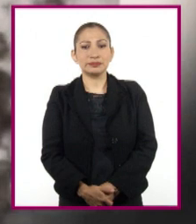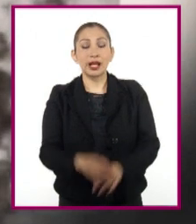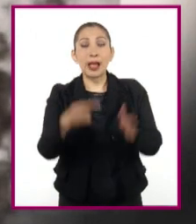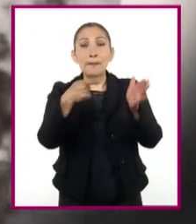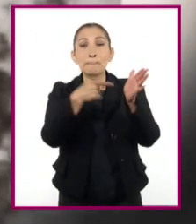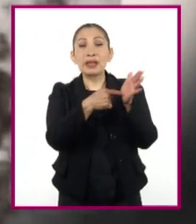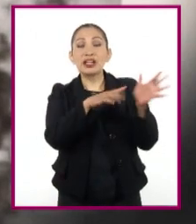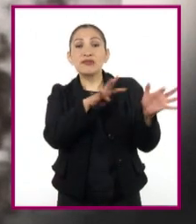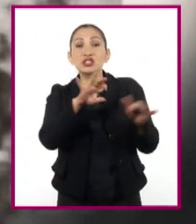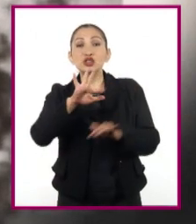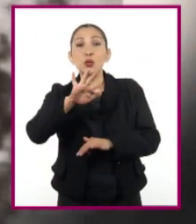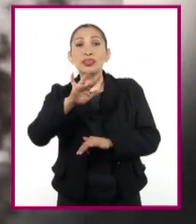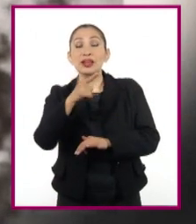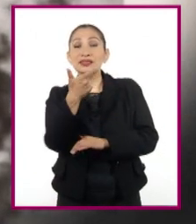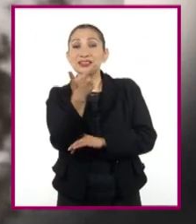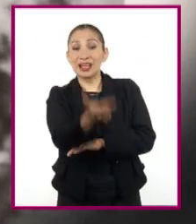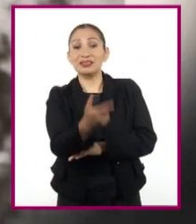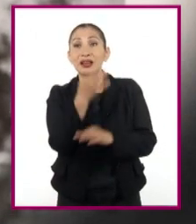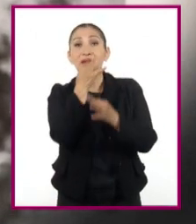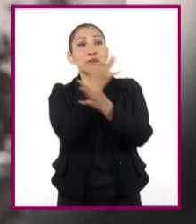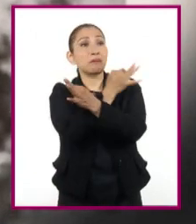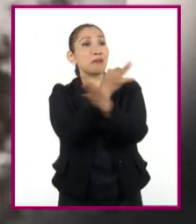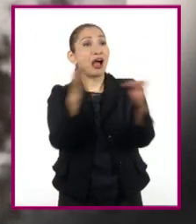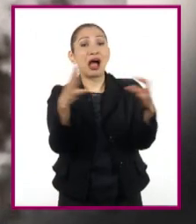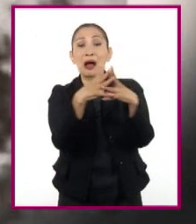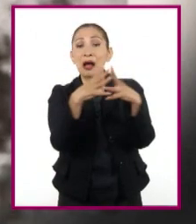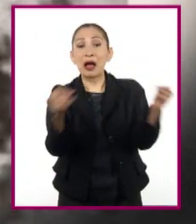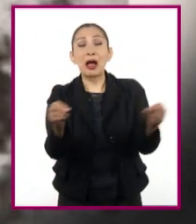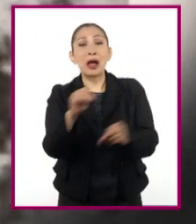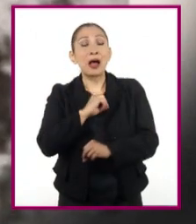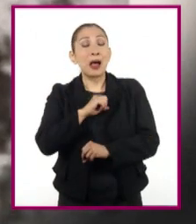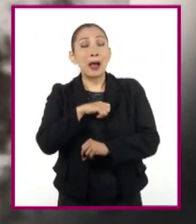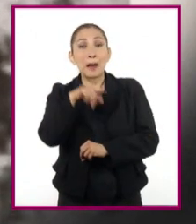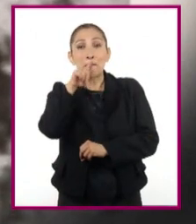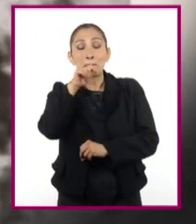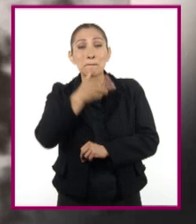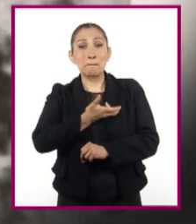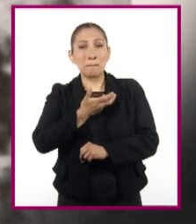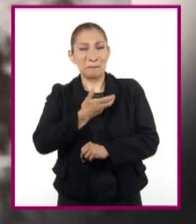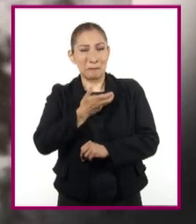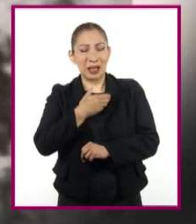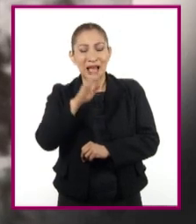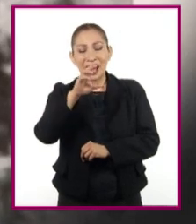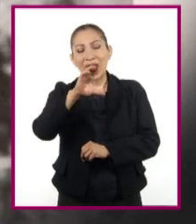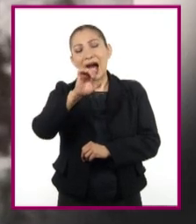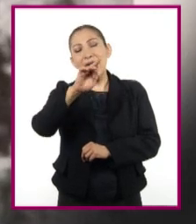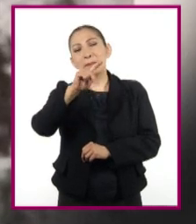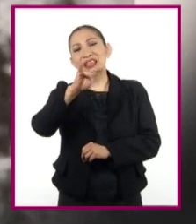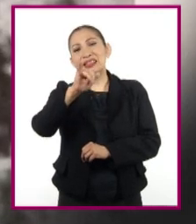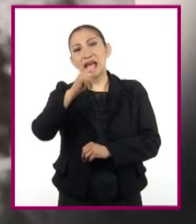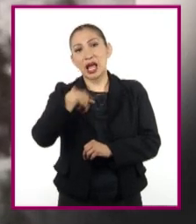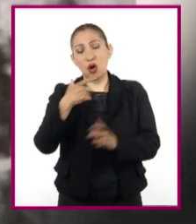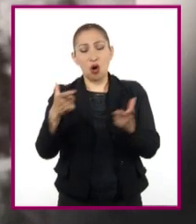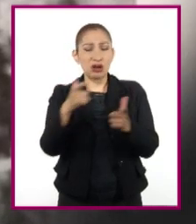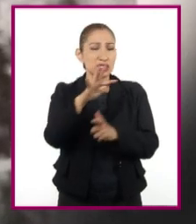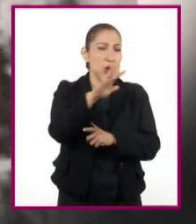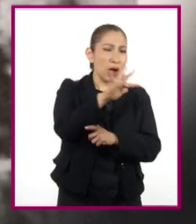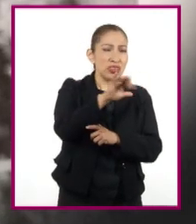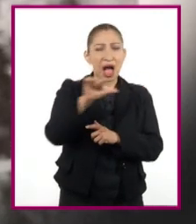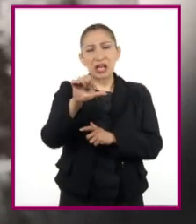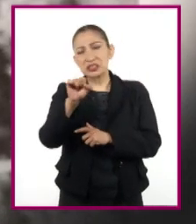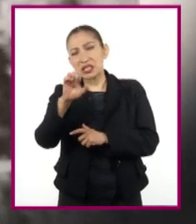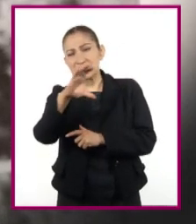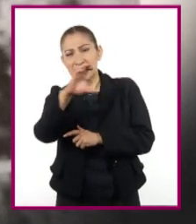En 1957, se declaró extinto el pájaro carpintero imperial, un animal que medía entre 50 y